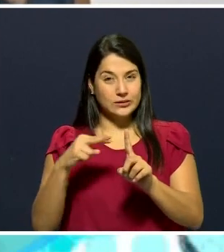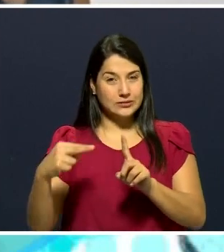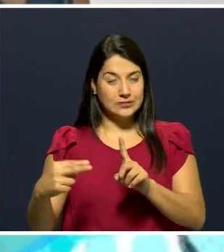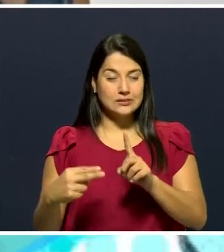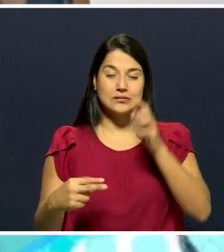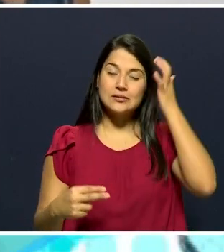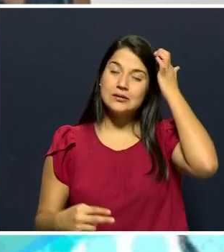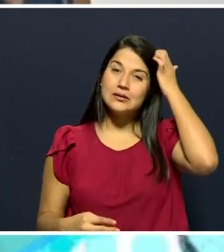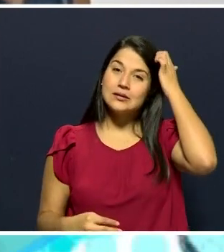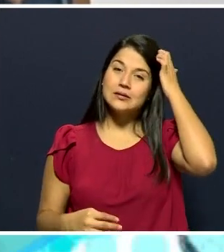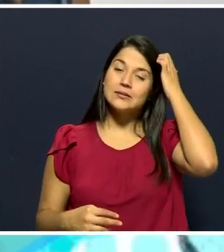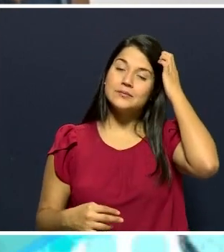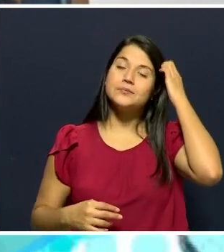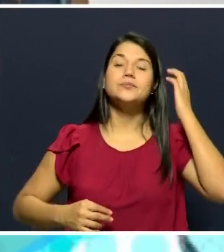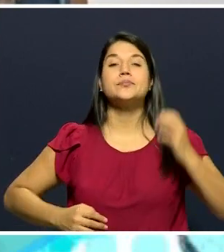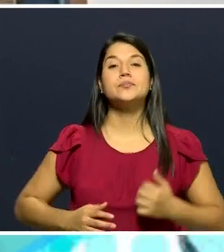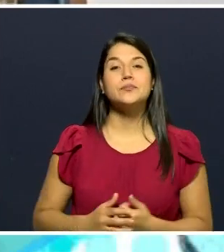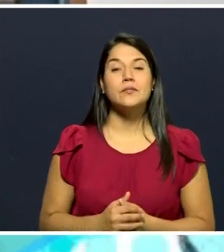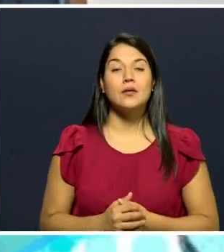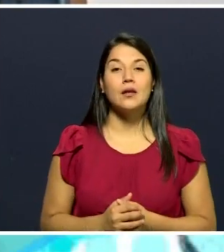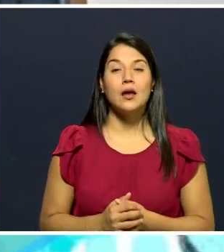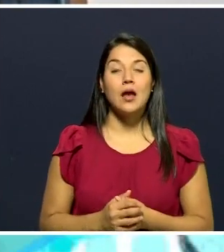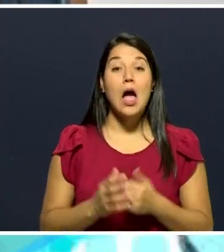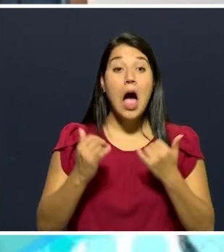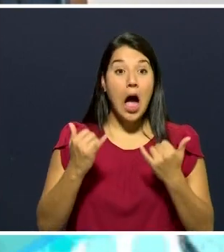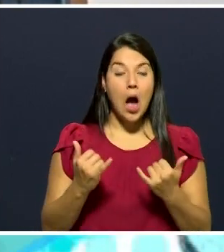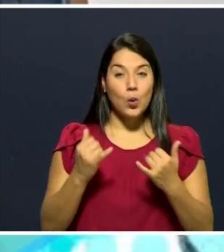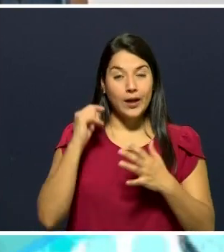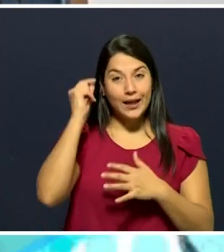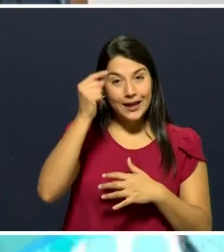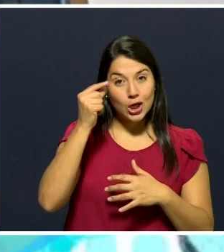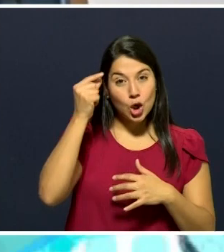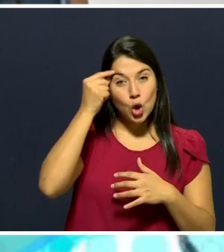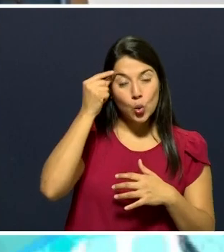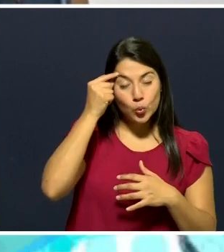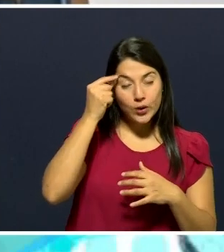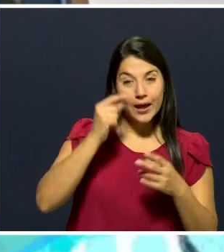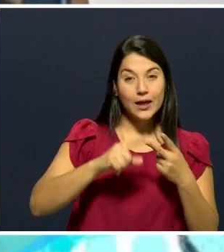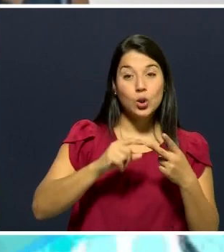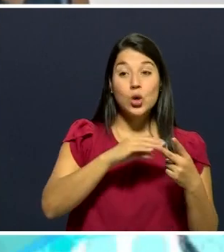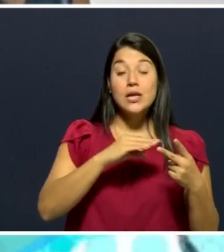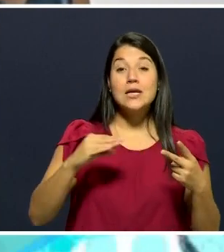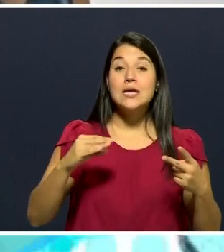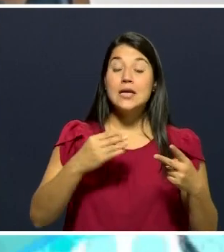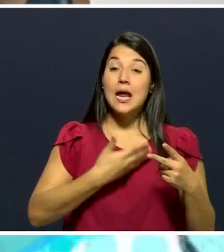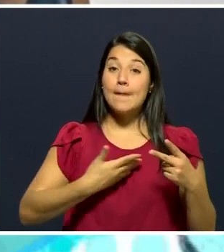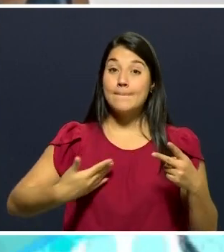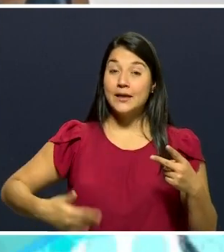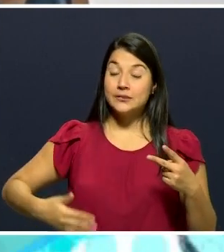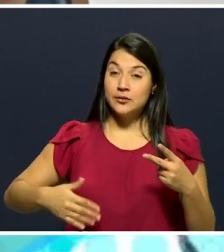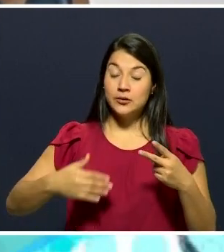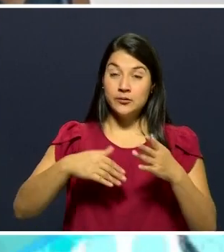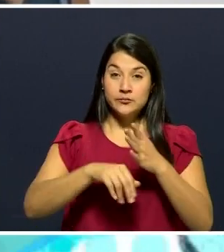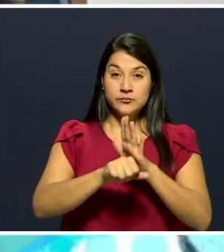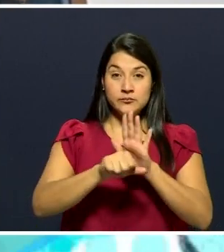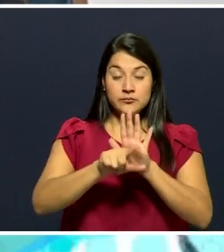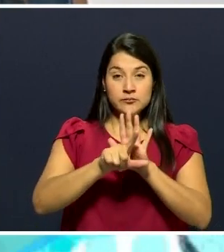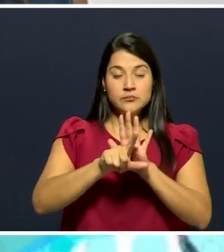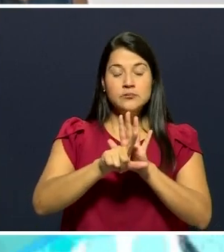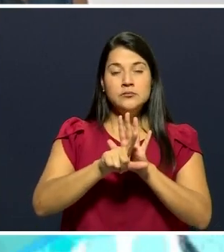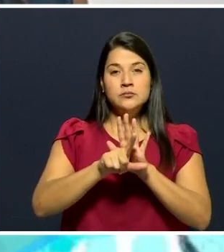fenómeno político que estamos viendo, en la gestión del gobierno y en la figura del presidente, el efecto